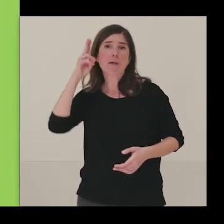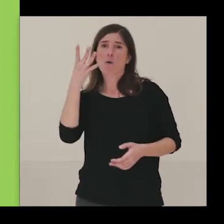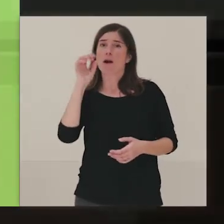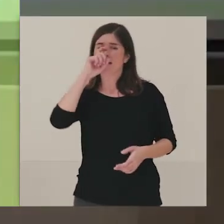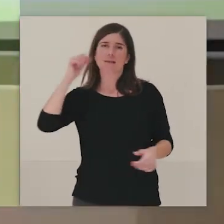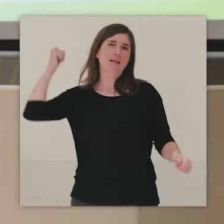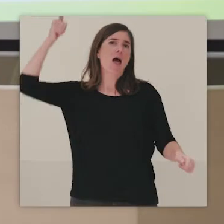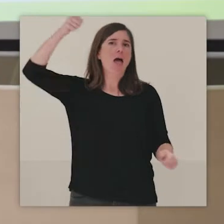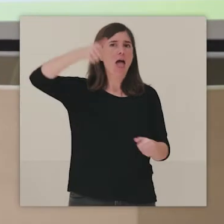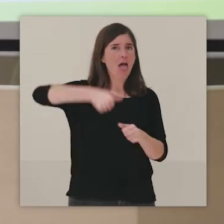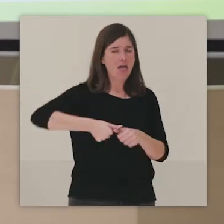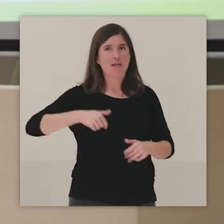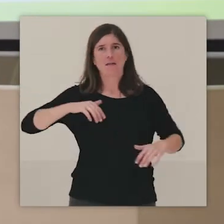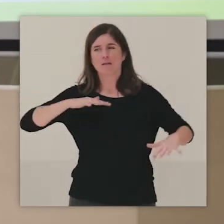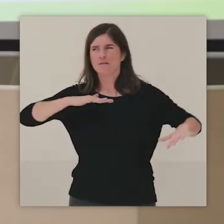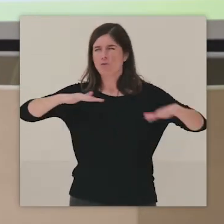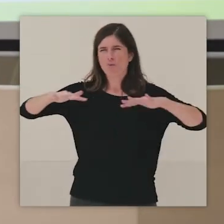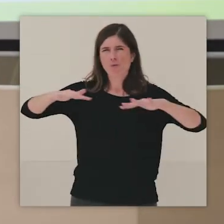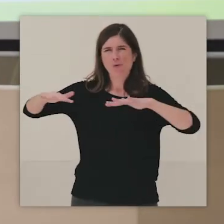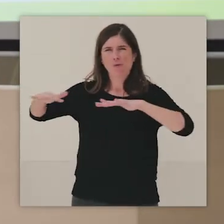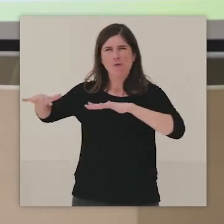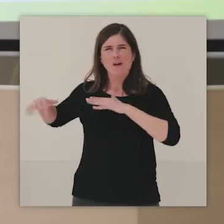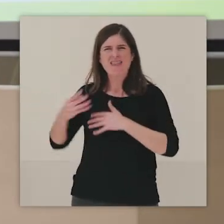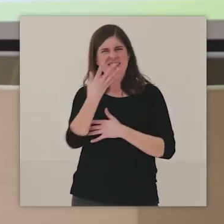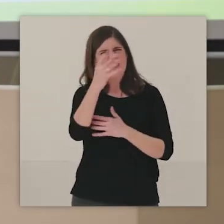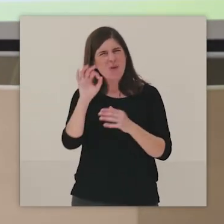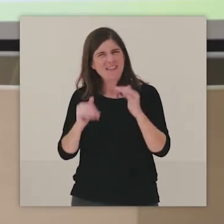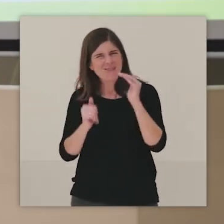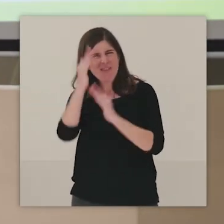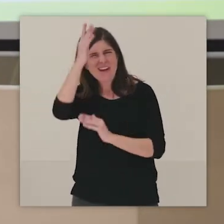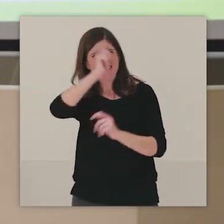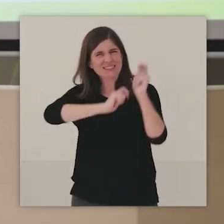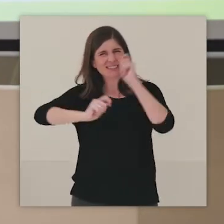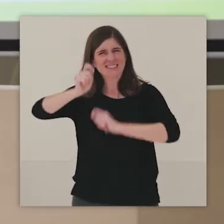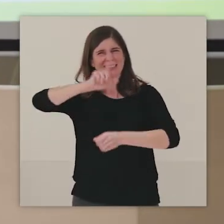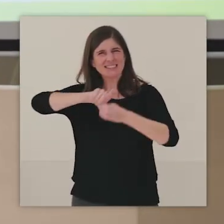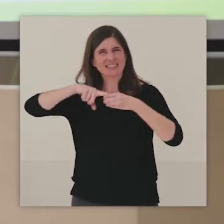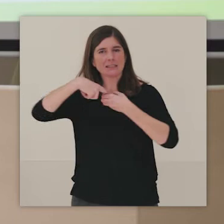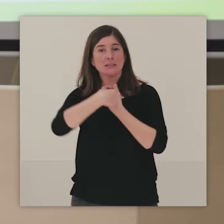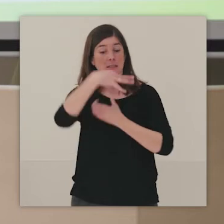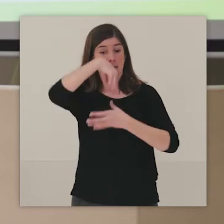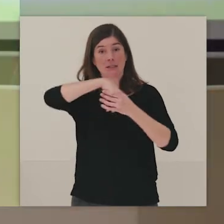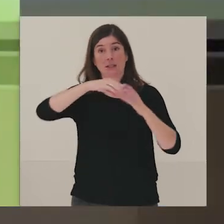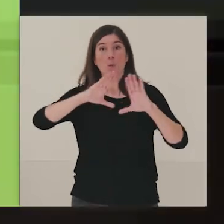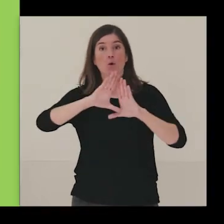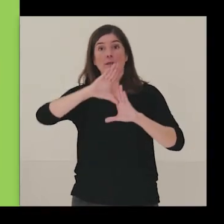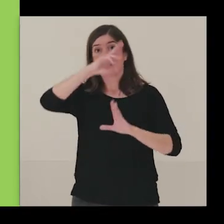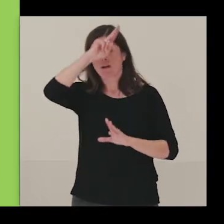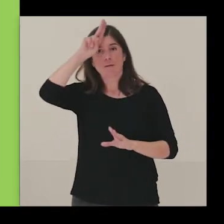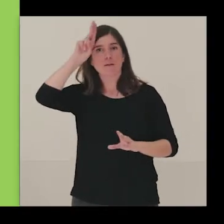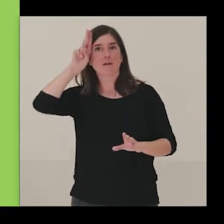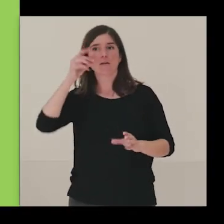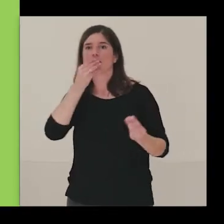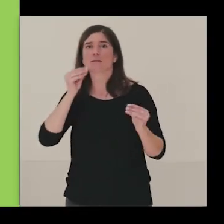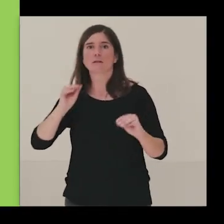historia, el movimiento asociativo tiene ya más de 50 y en la Comunidad de Madrid representamos a más de 33.000 personas